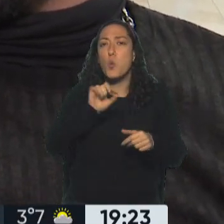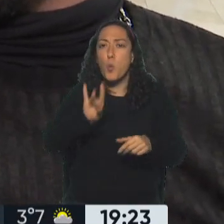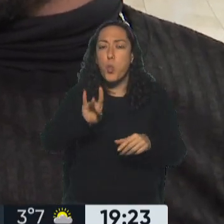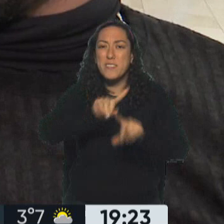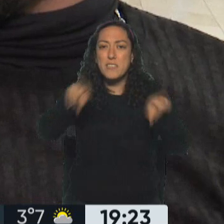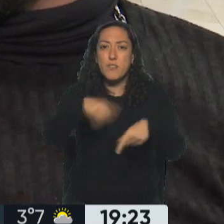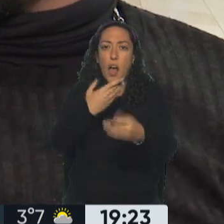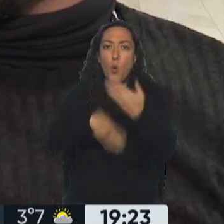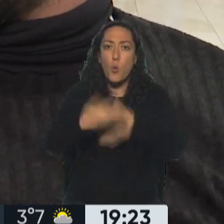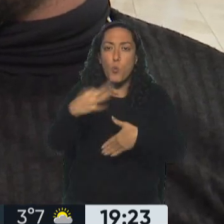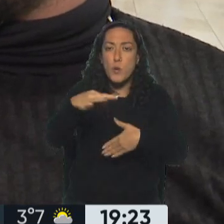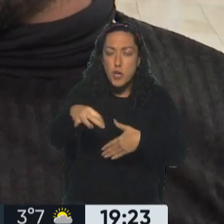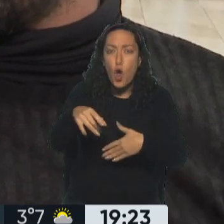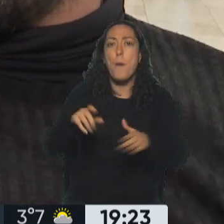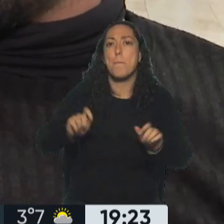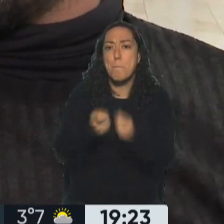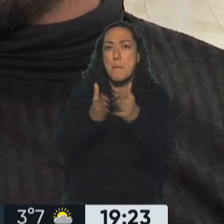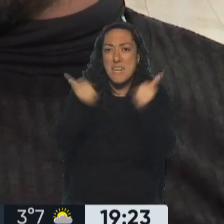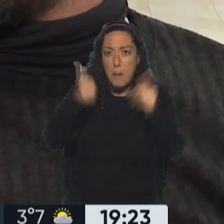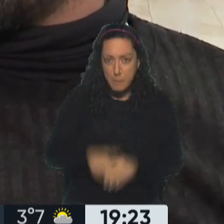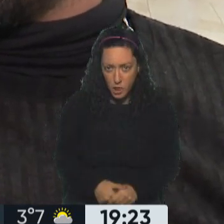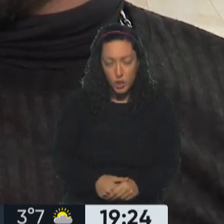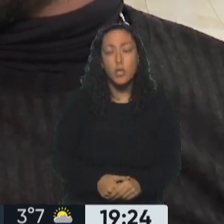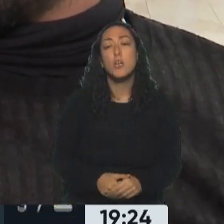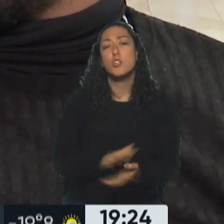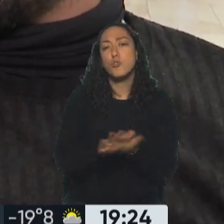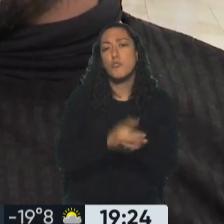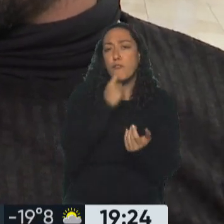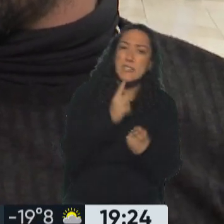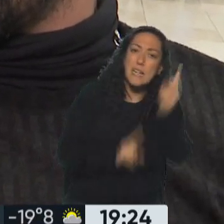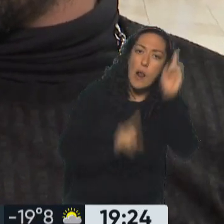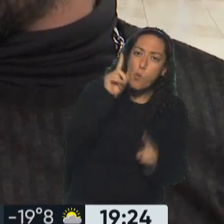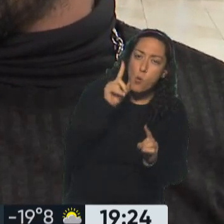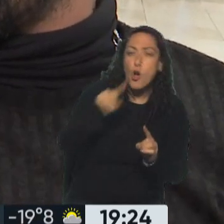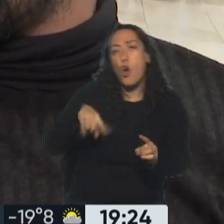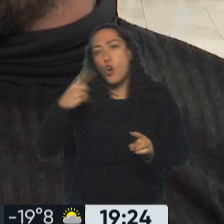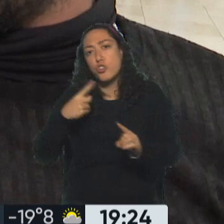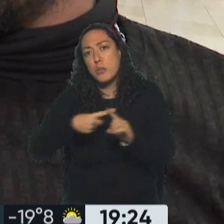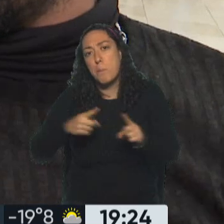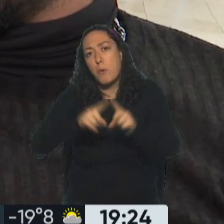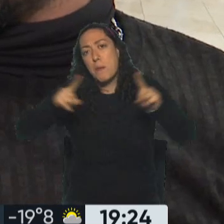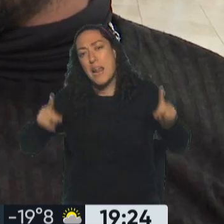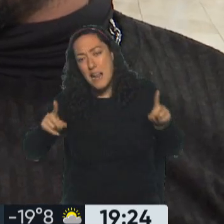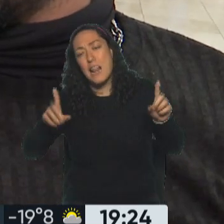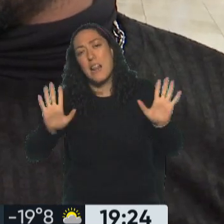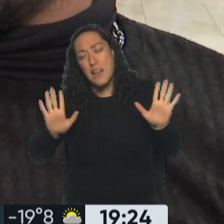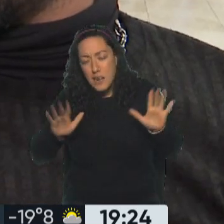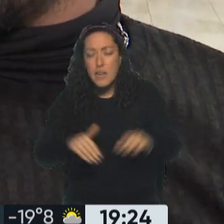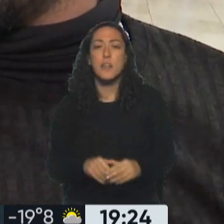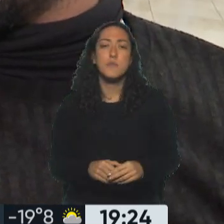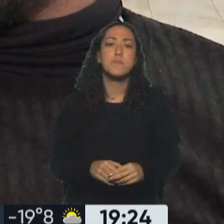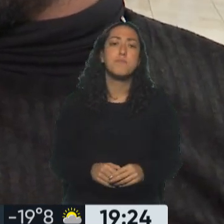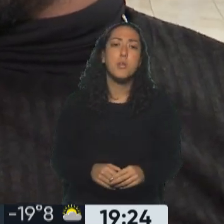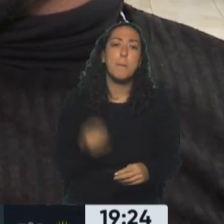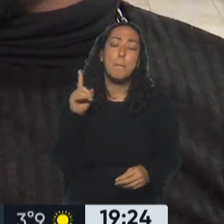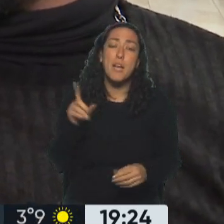de Discapacidad. Hay cosas que se pueden resolver rápidamente, hay cosas que son de mediano plazo, pero la cuestión es efectivamente poner